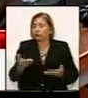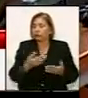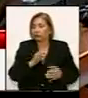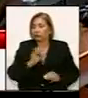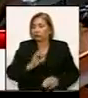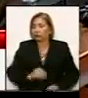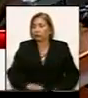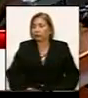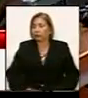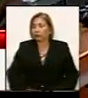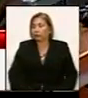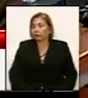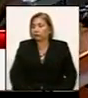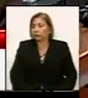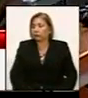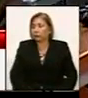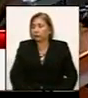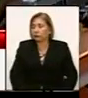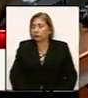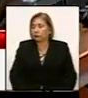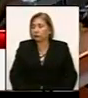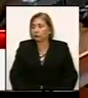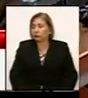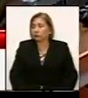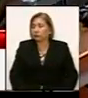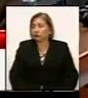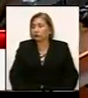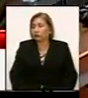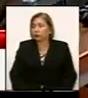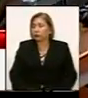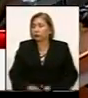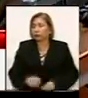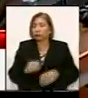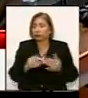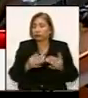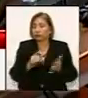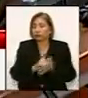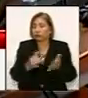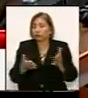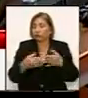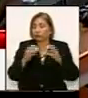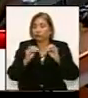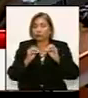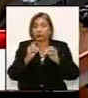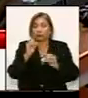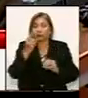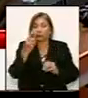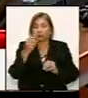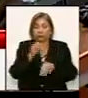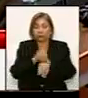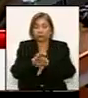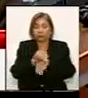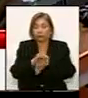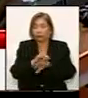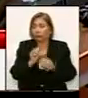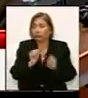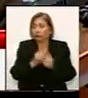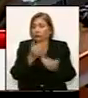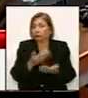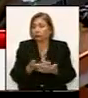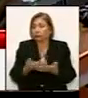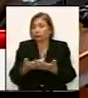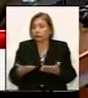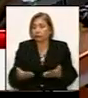presidente. Por ejemplo, acá se pudo constatar, el 1 de julio de 2015, se ha